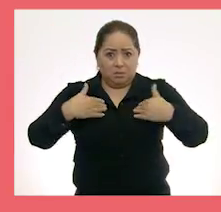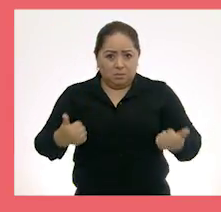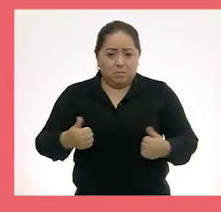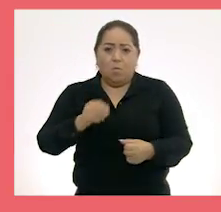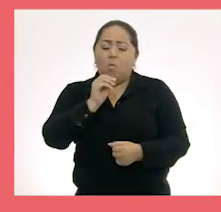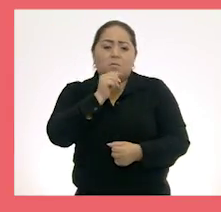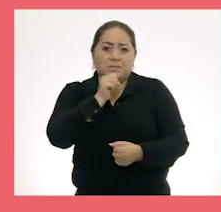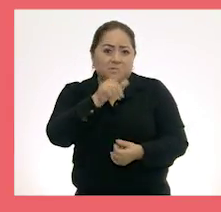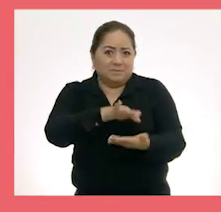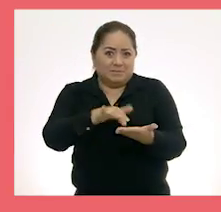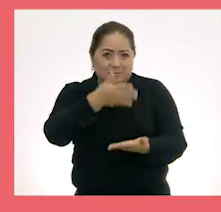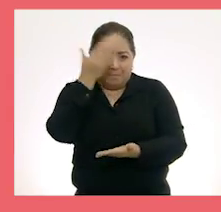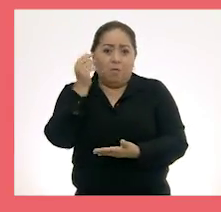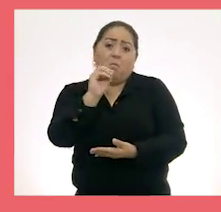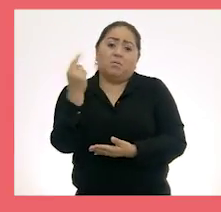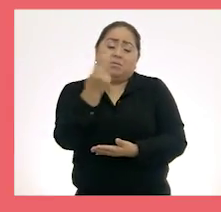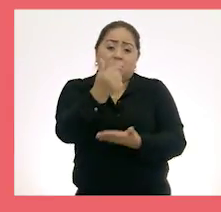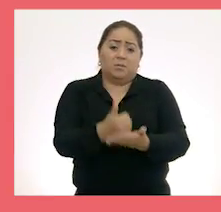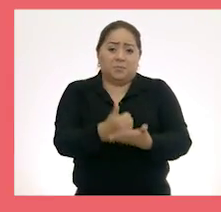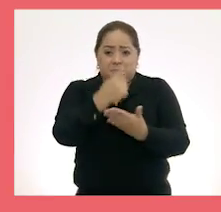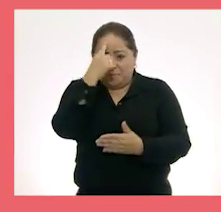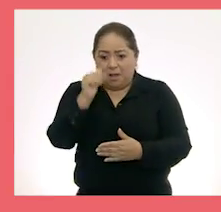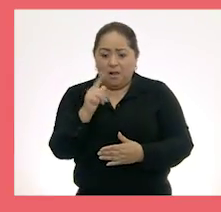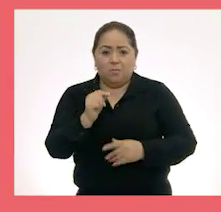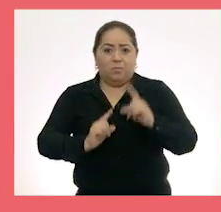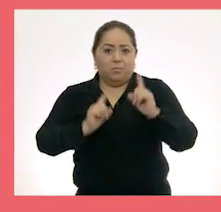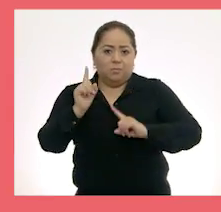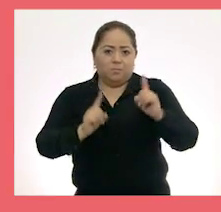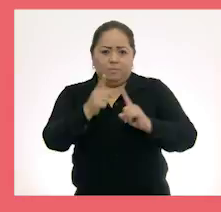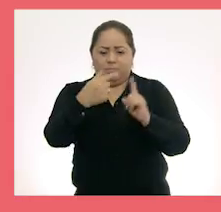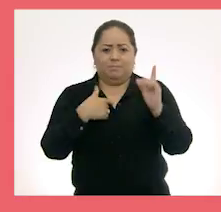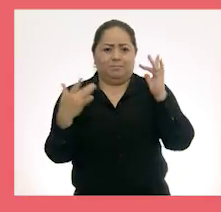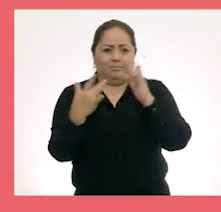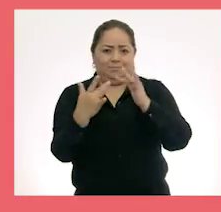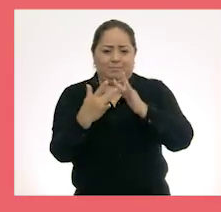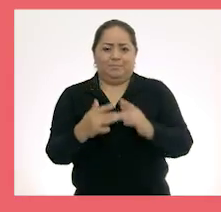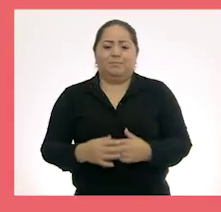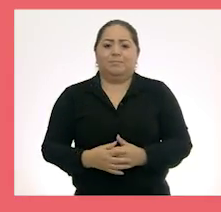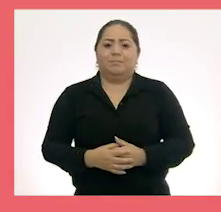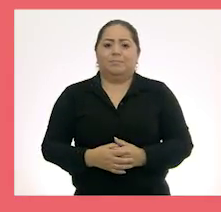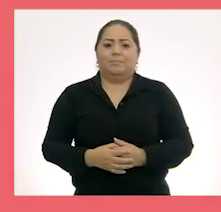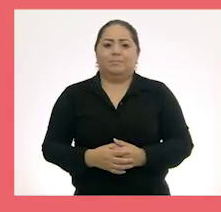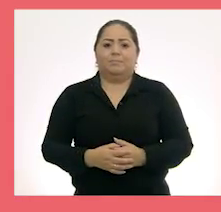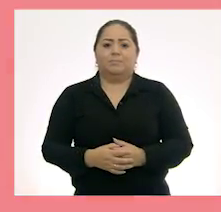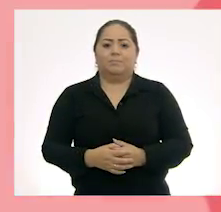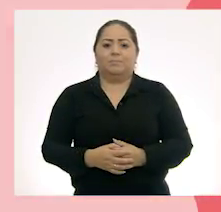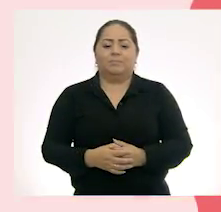o aún no lees, o necesitas ayuda para resolver tus dudas, contáctanos.